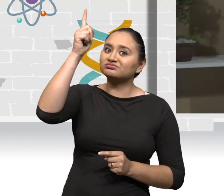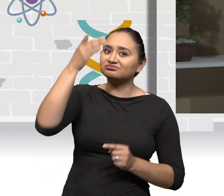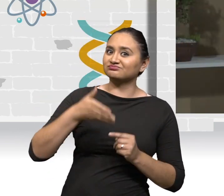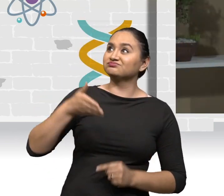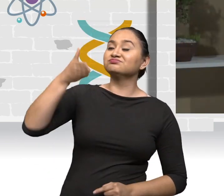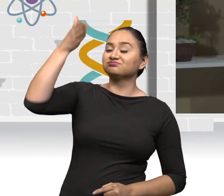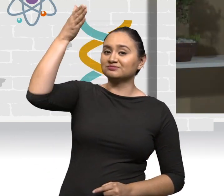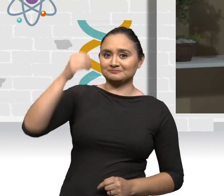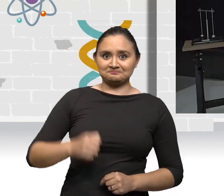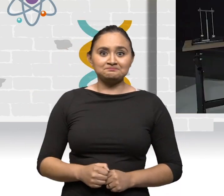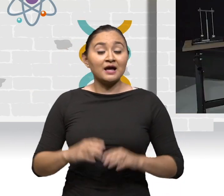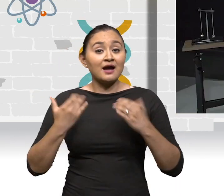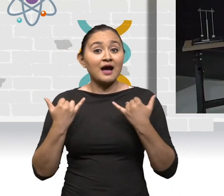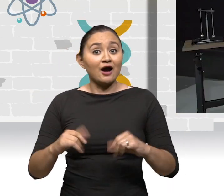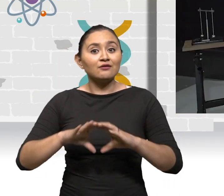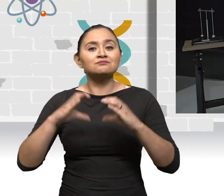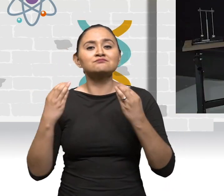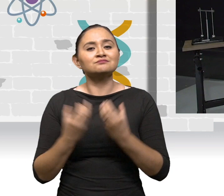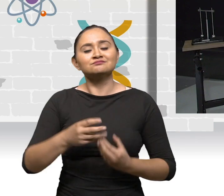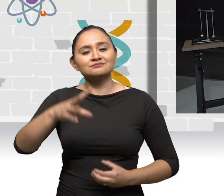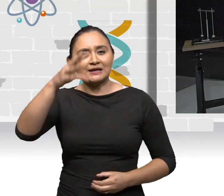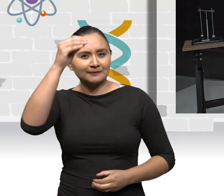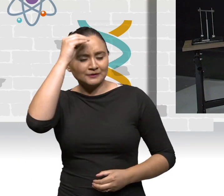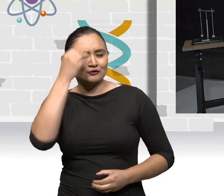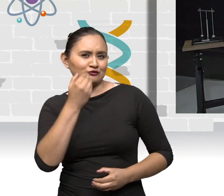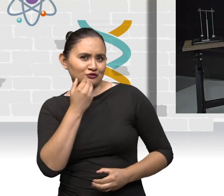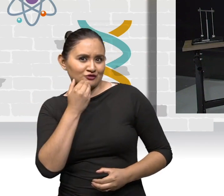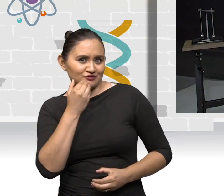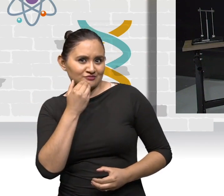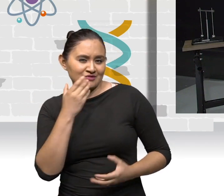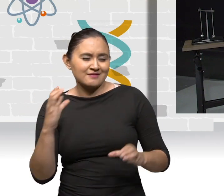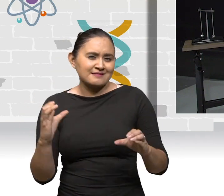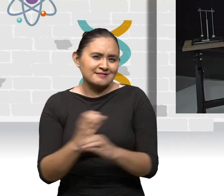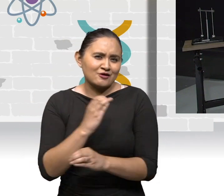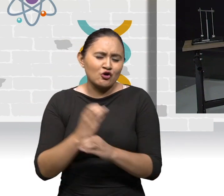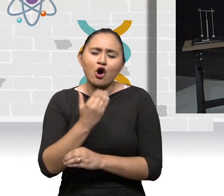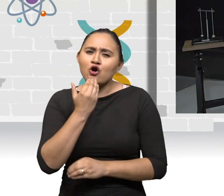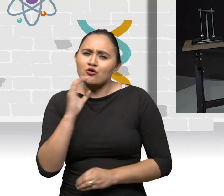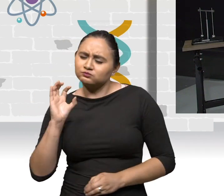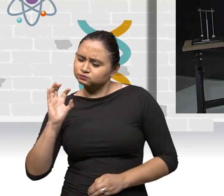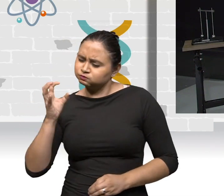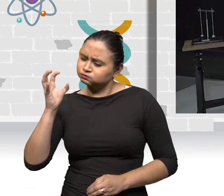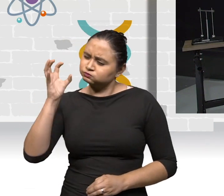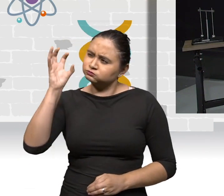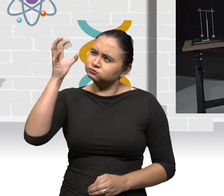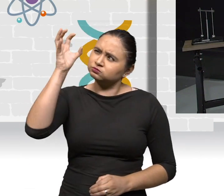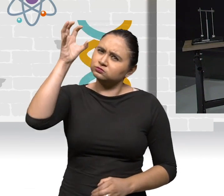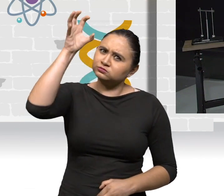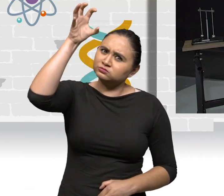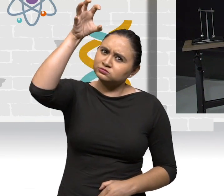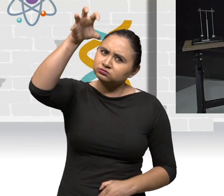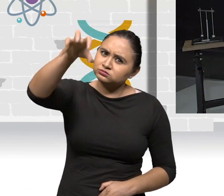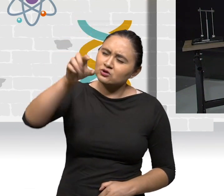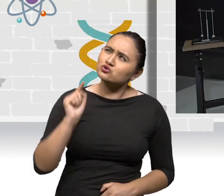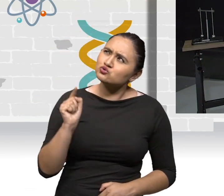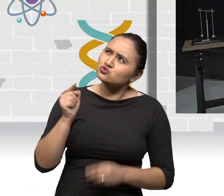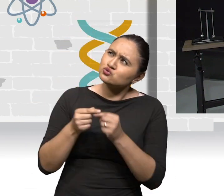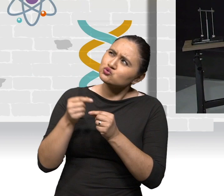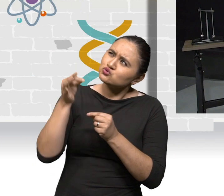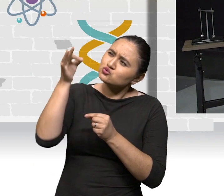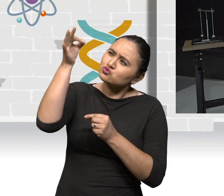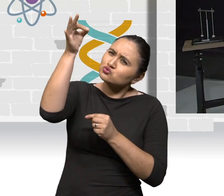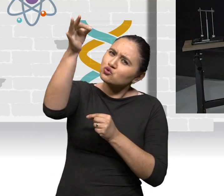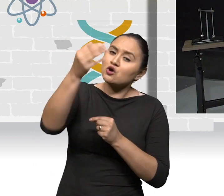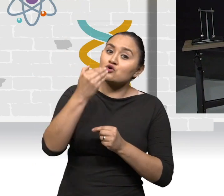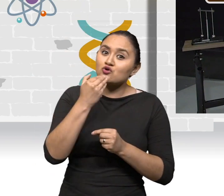hoy hemos aprendido que para predecir la altura a la que llegará una pelota que se patea, se necesita